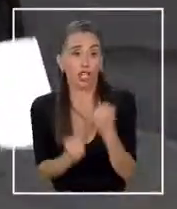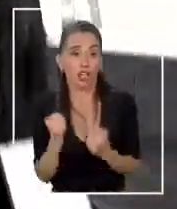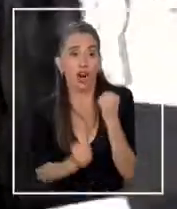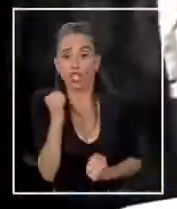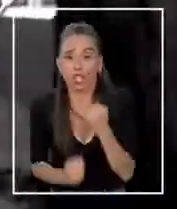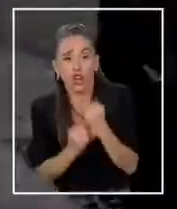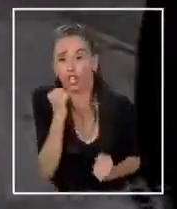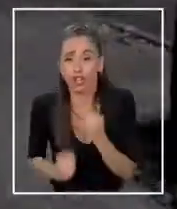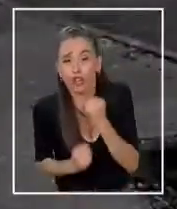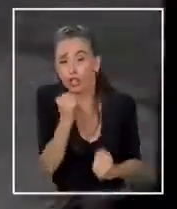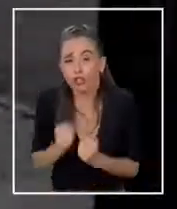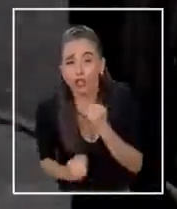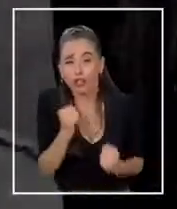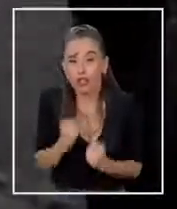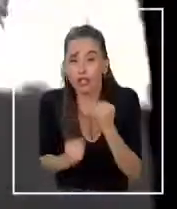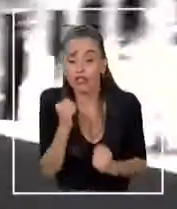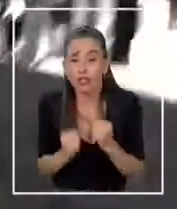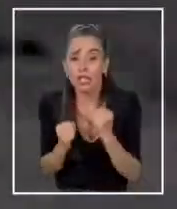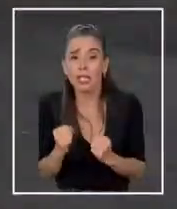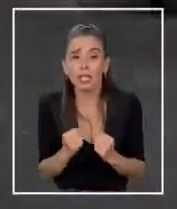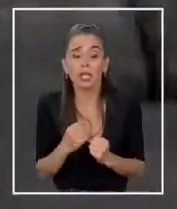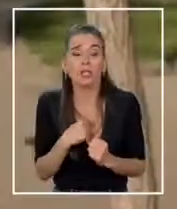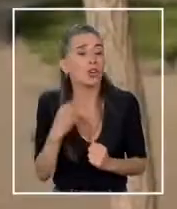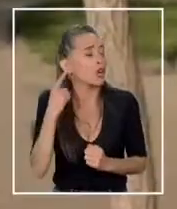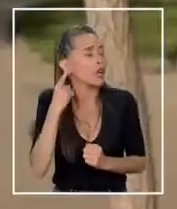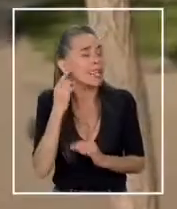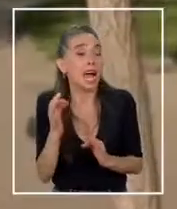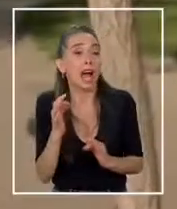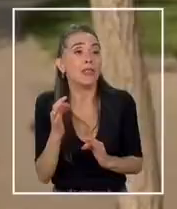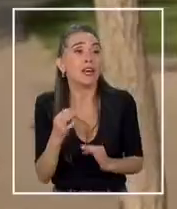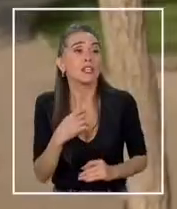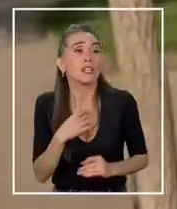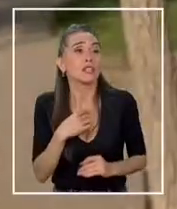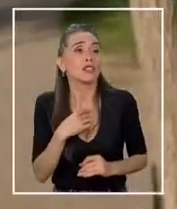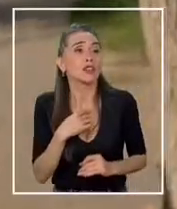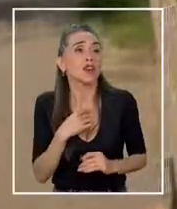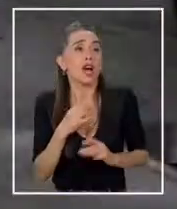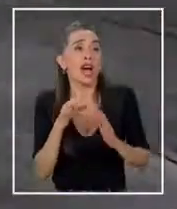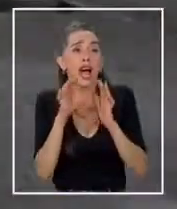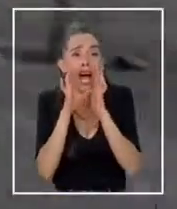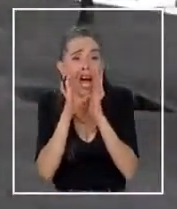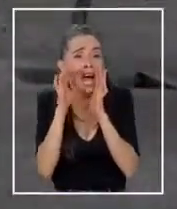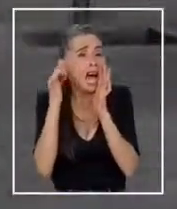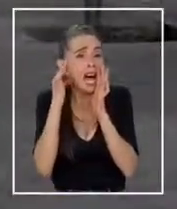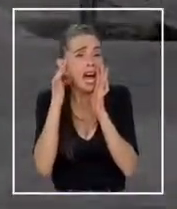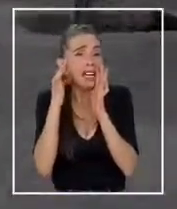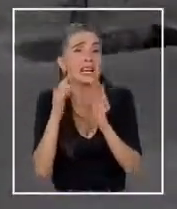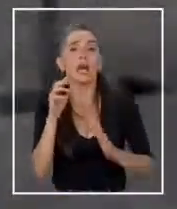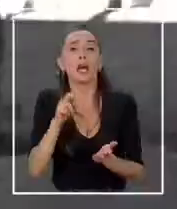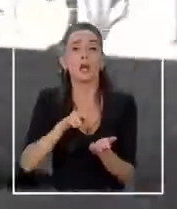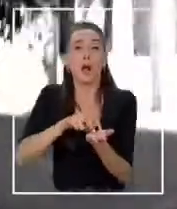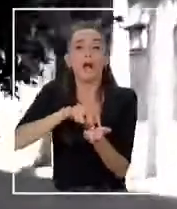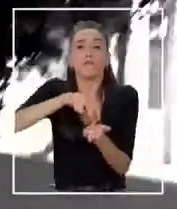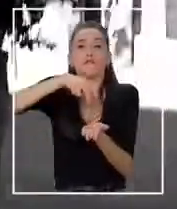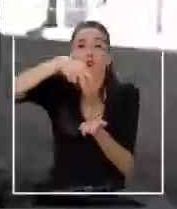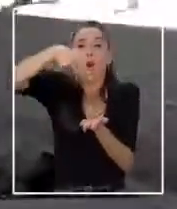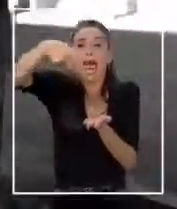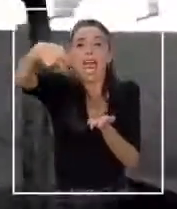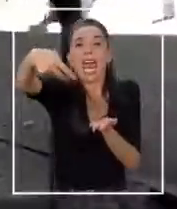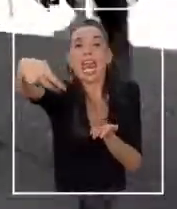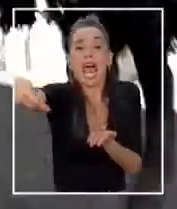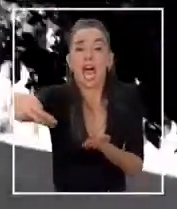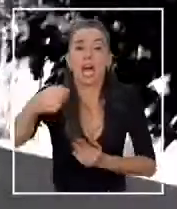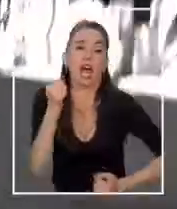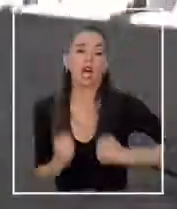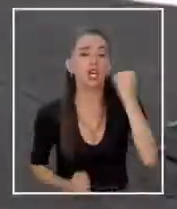Corrí, corrí, corrí. Pero yo no sentía, yo levitaba. Yo sentía que levitaba, que volaba. Pero